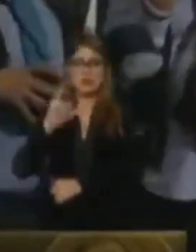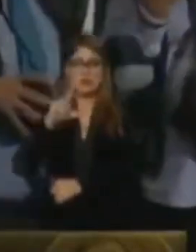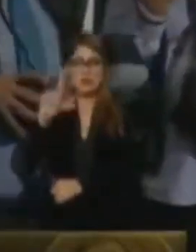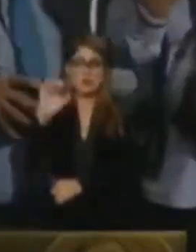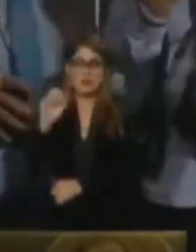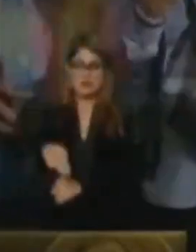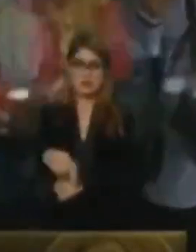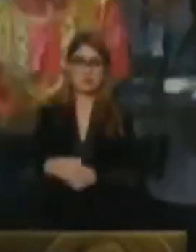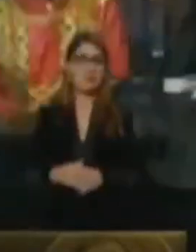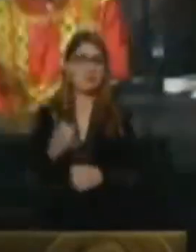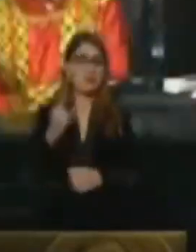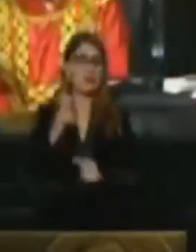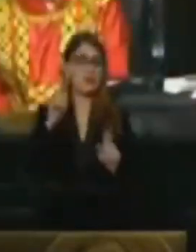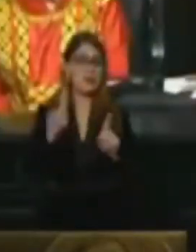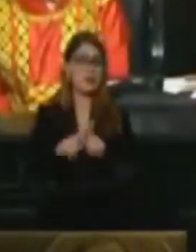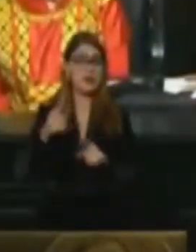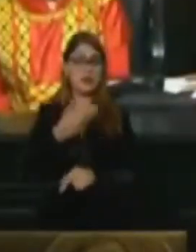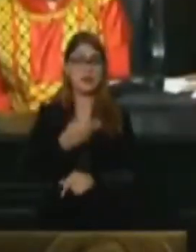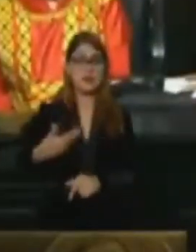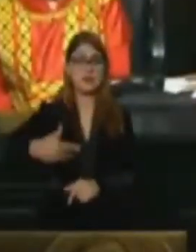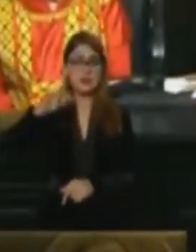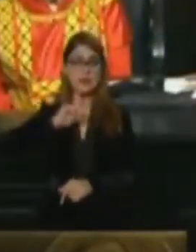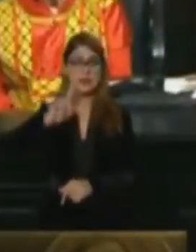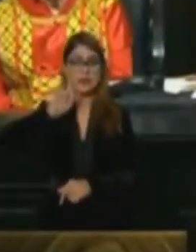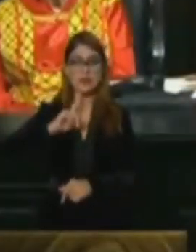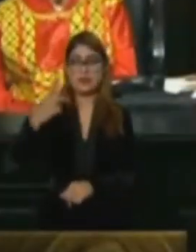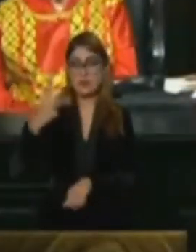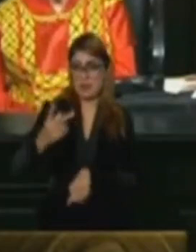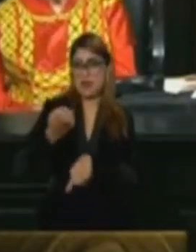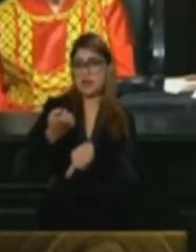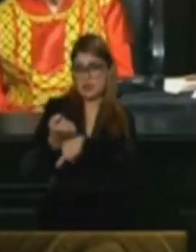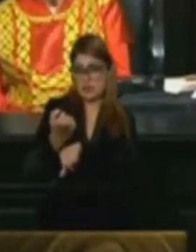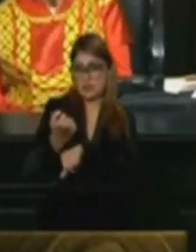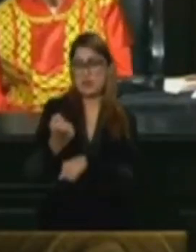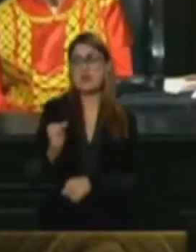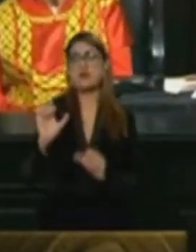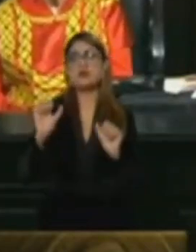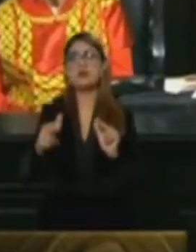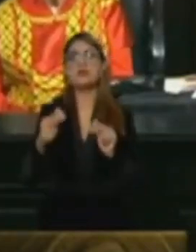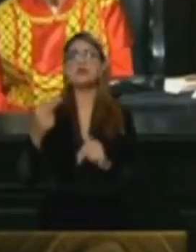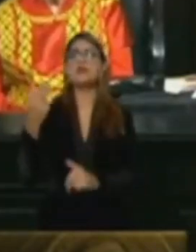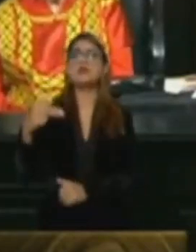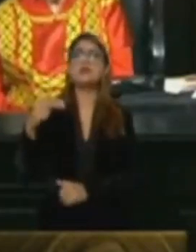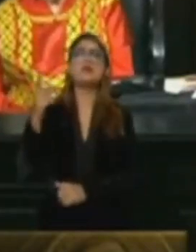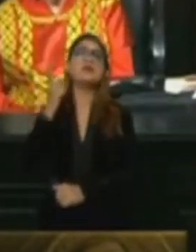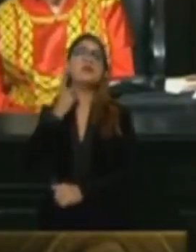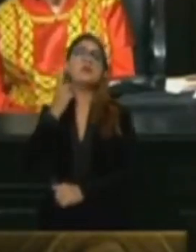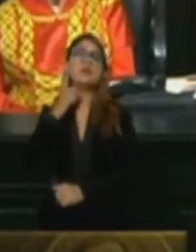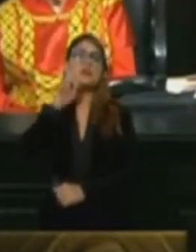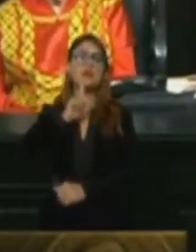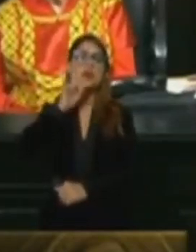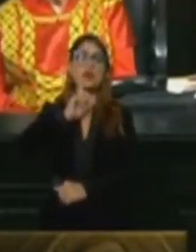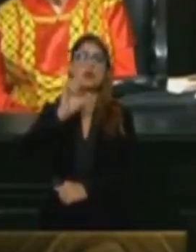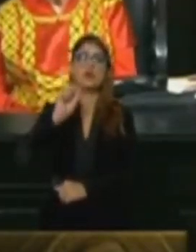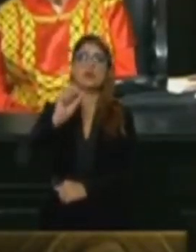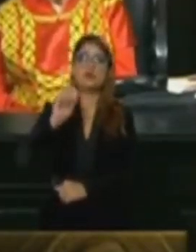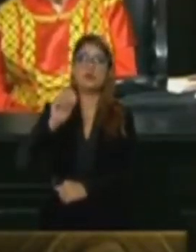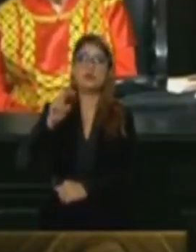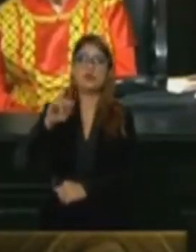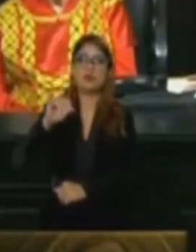a la presidenta del Congreso del Estado de Chiapas, diputada Sonia Catalina